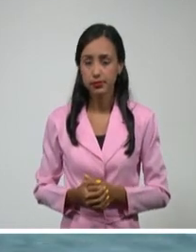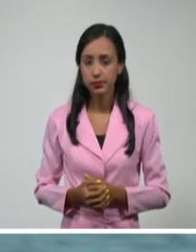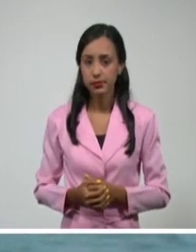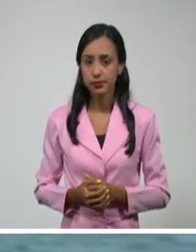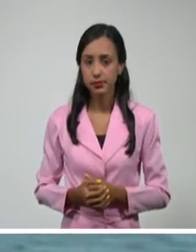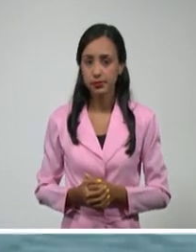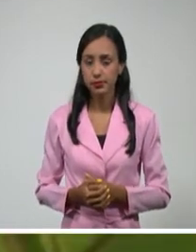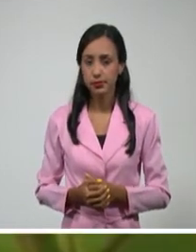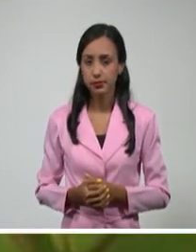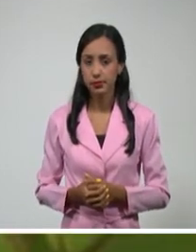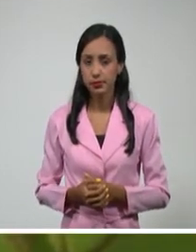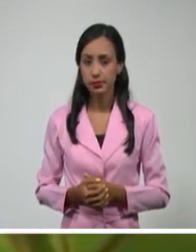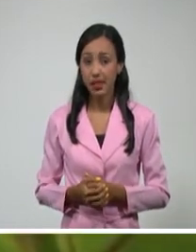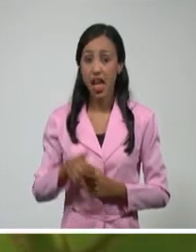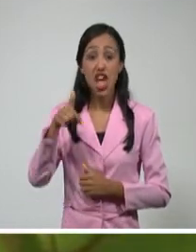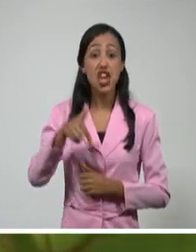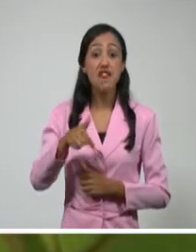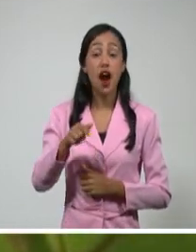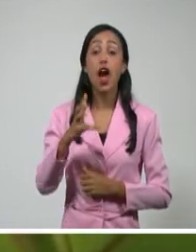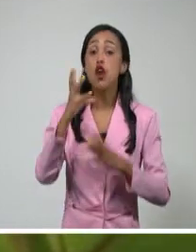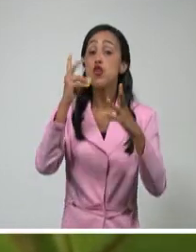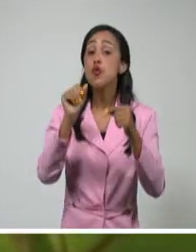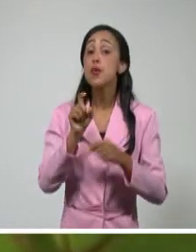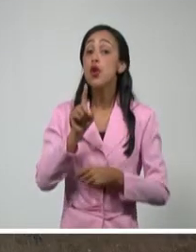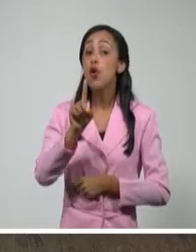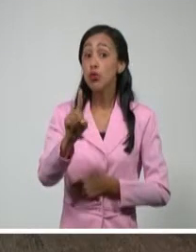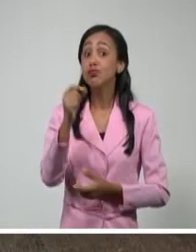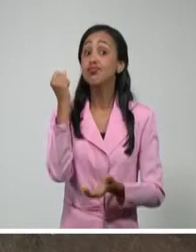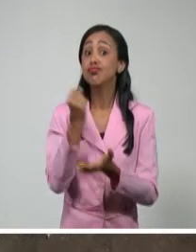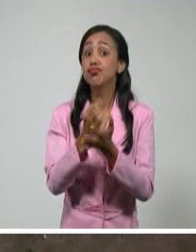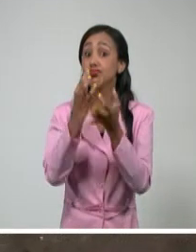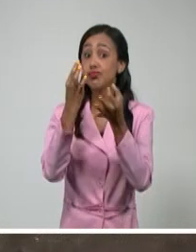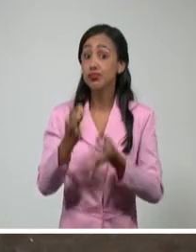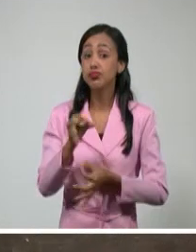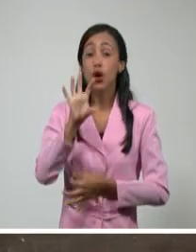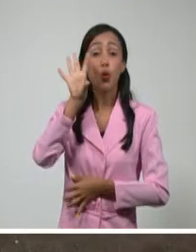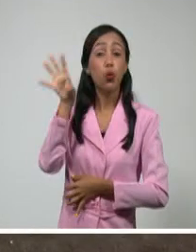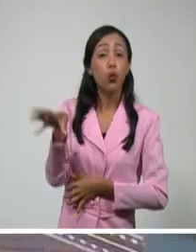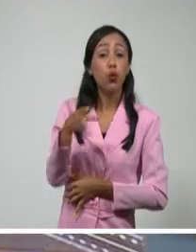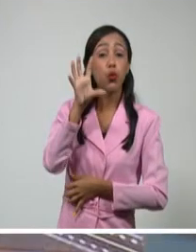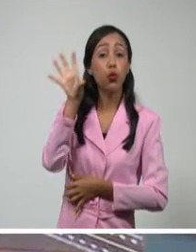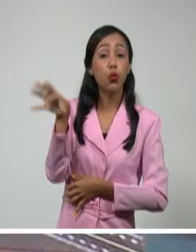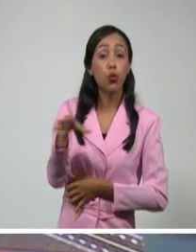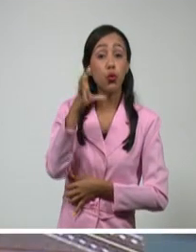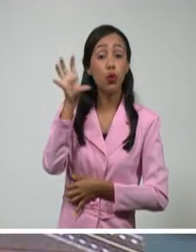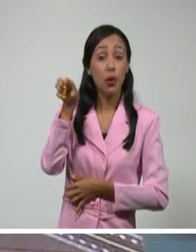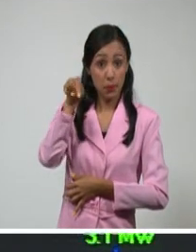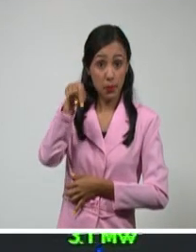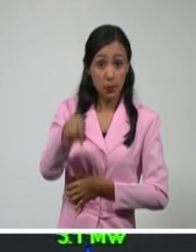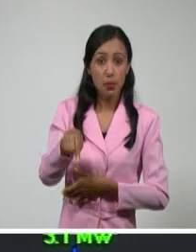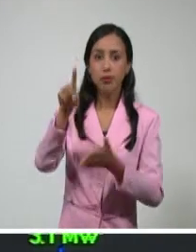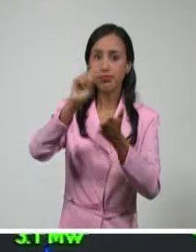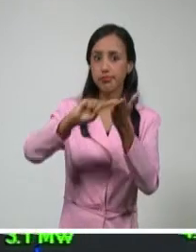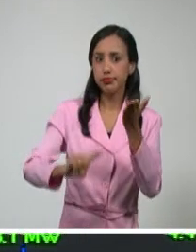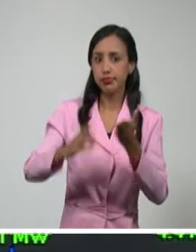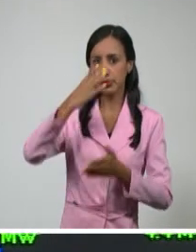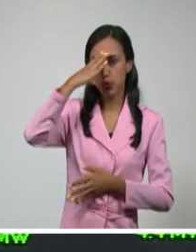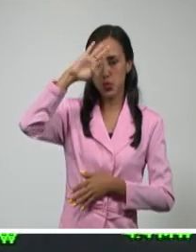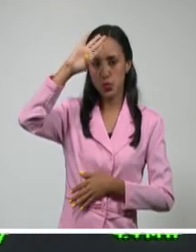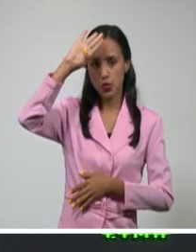y vara número 1 confirma la validez de la eólica en la matriz energética cubana su sincronización